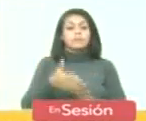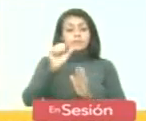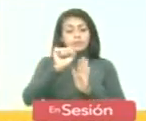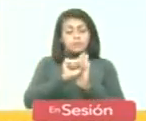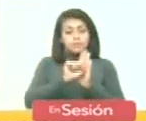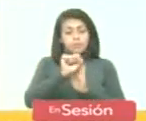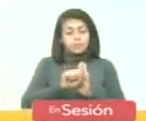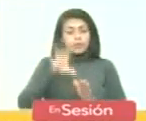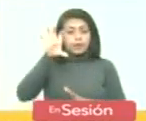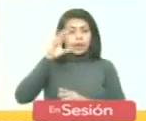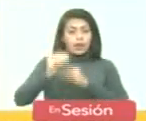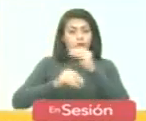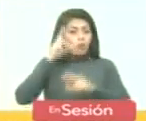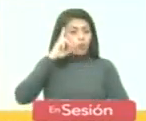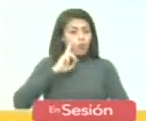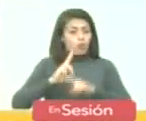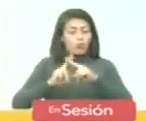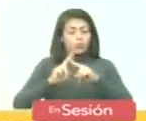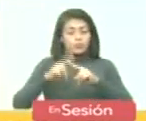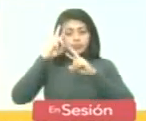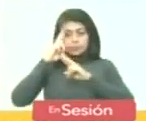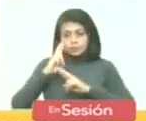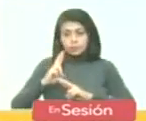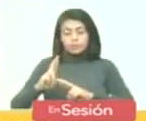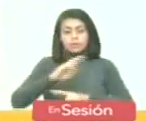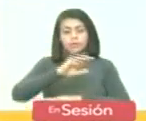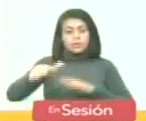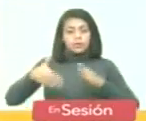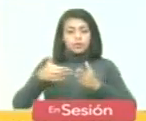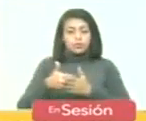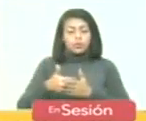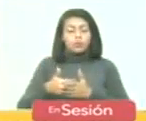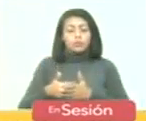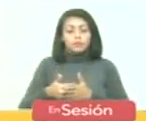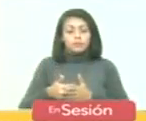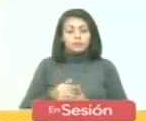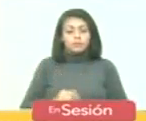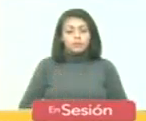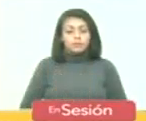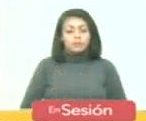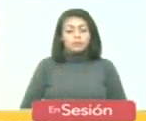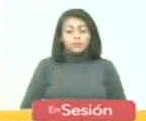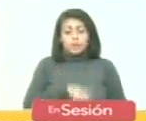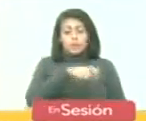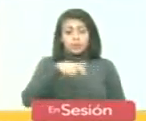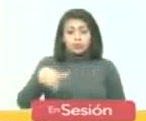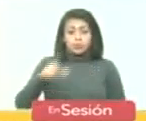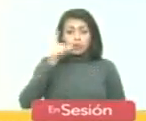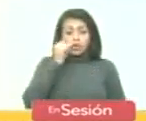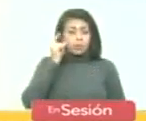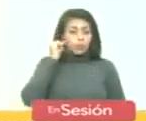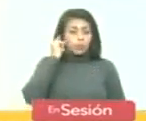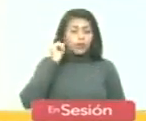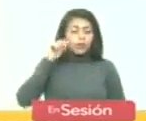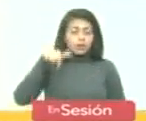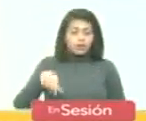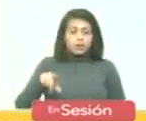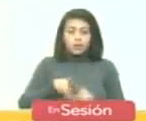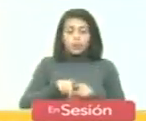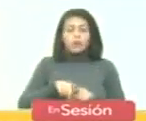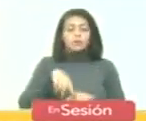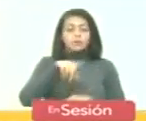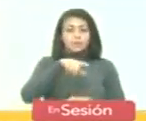patria y deben ser honrados y respetados por todas las venezolanas y venezolanos, así como por